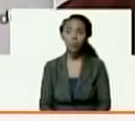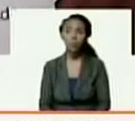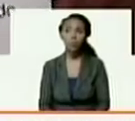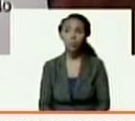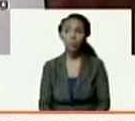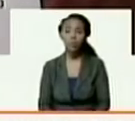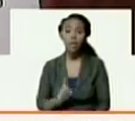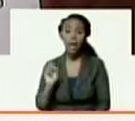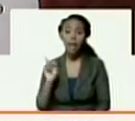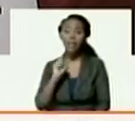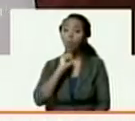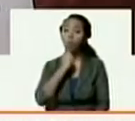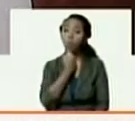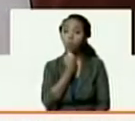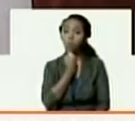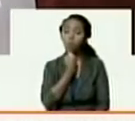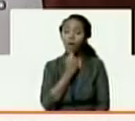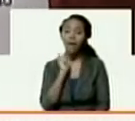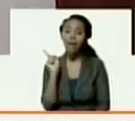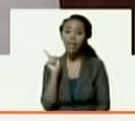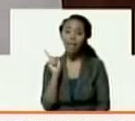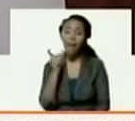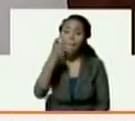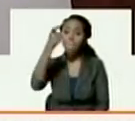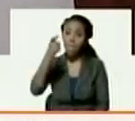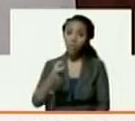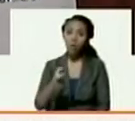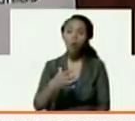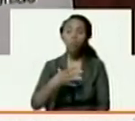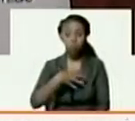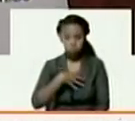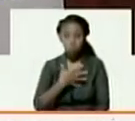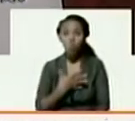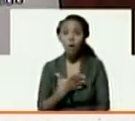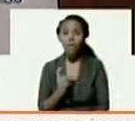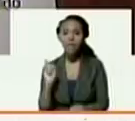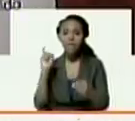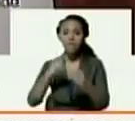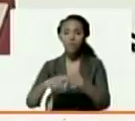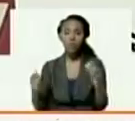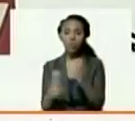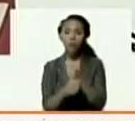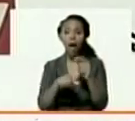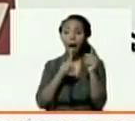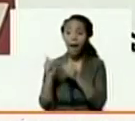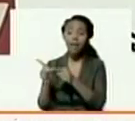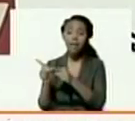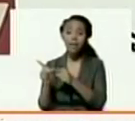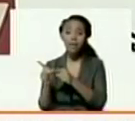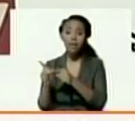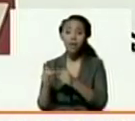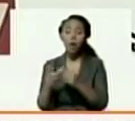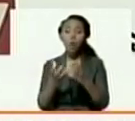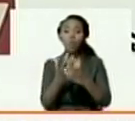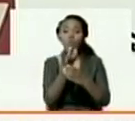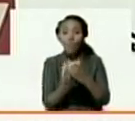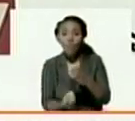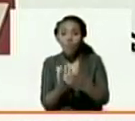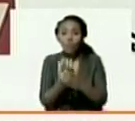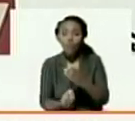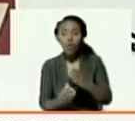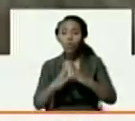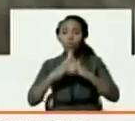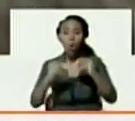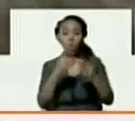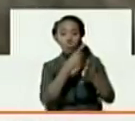Este código QR que la persona va a poder captar y desde allí va a poder descargar todos los